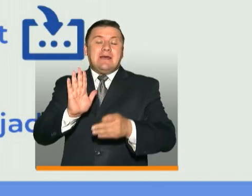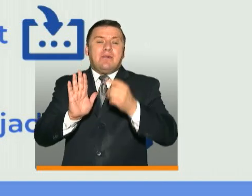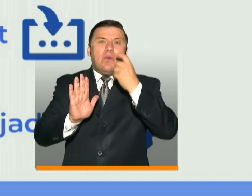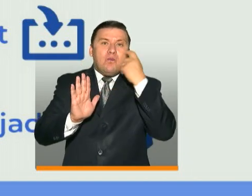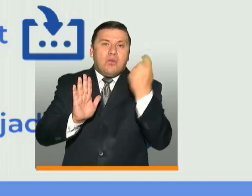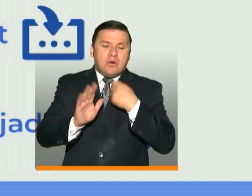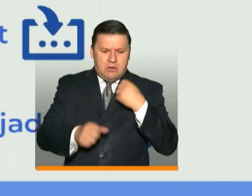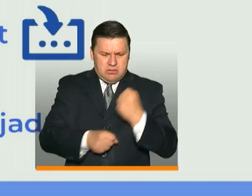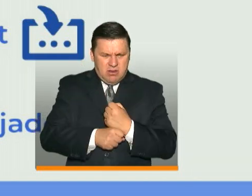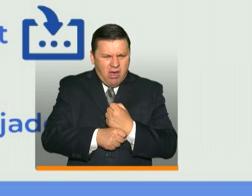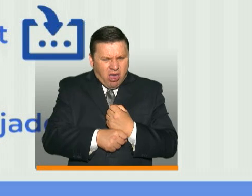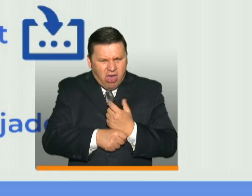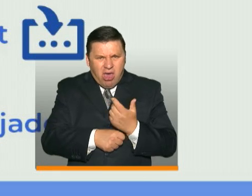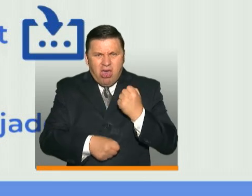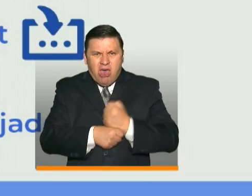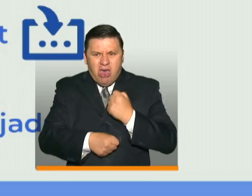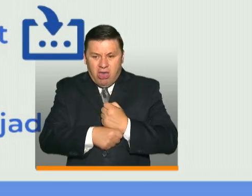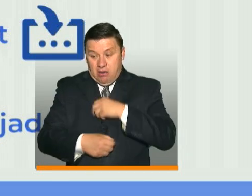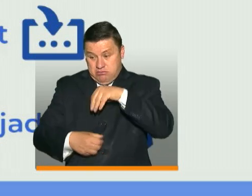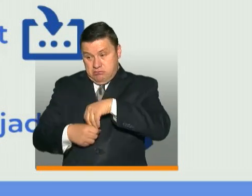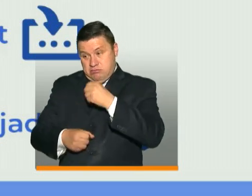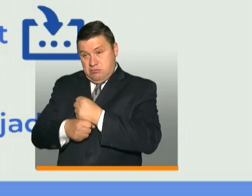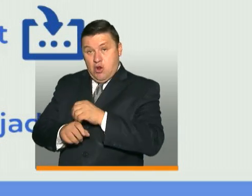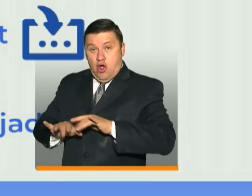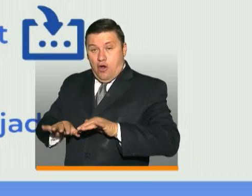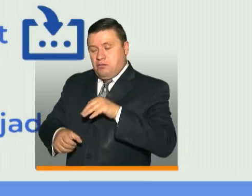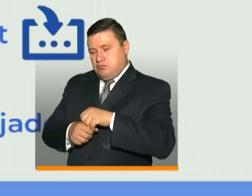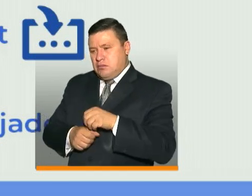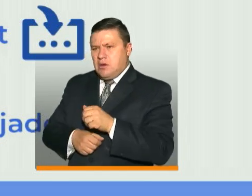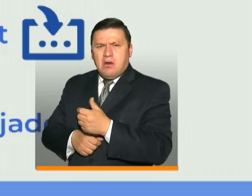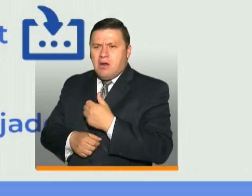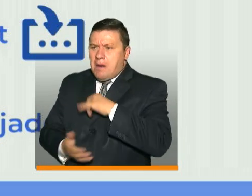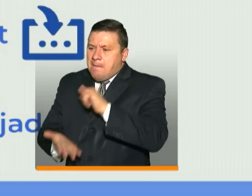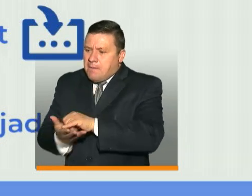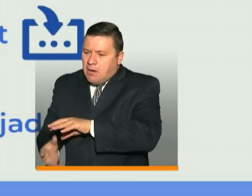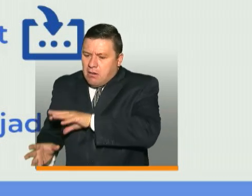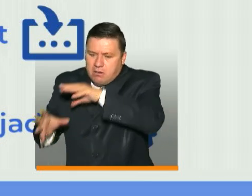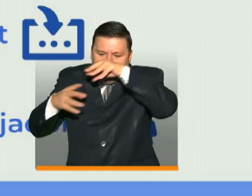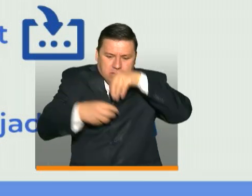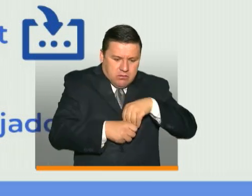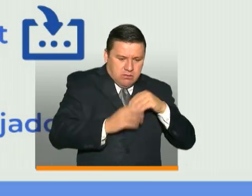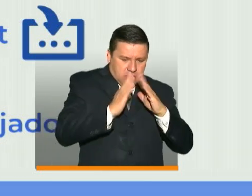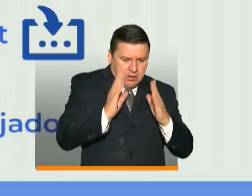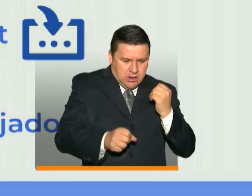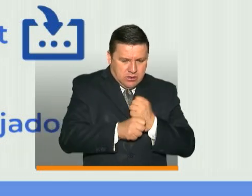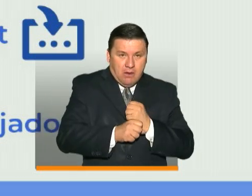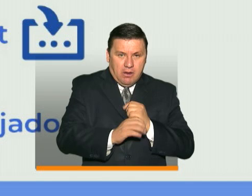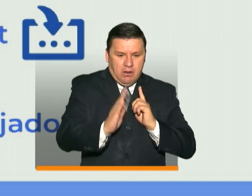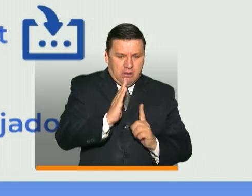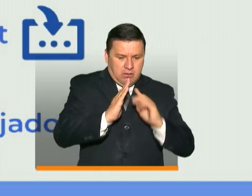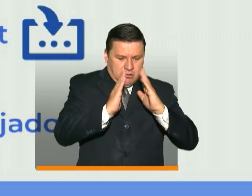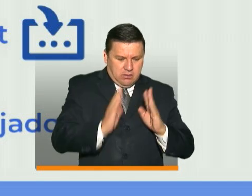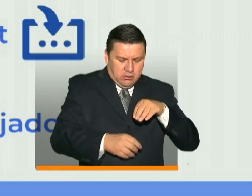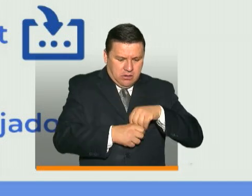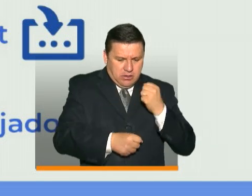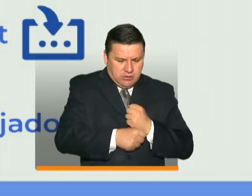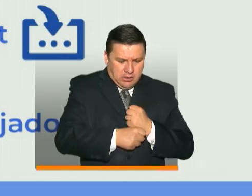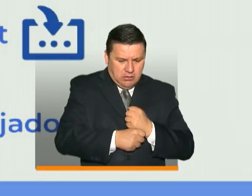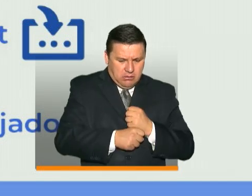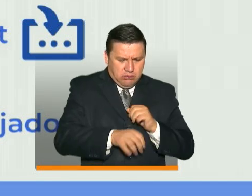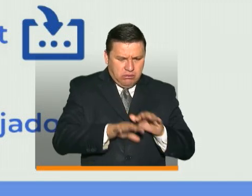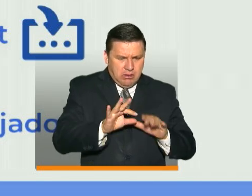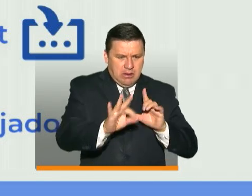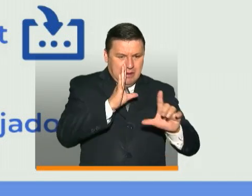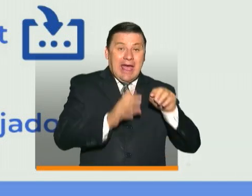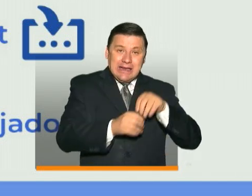busca que el trabajador, el empleador, traslade los mismos elementos de trabajo a ese trabajador en su casa.